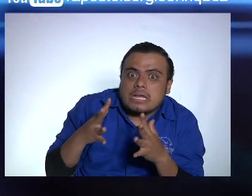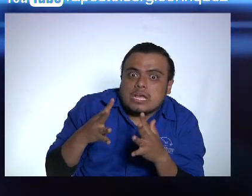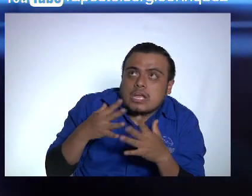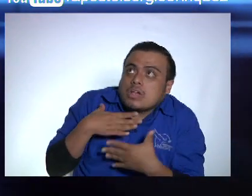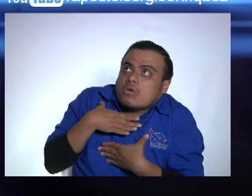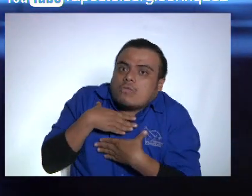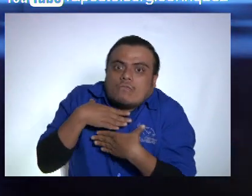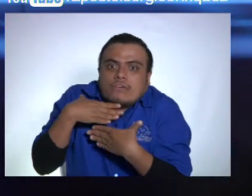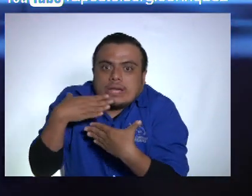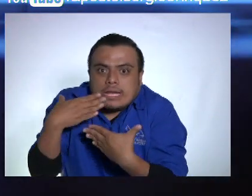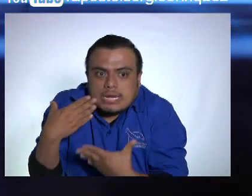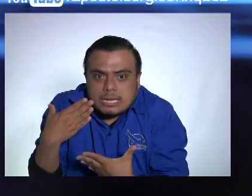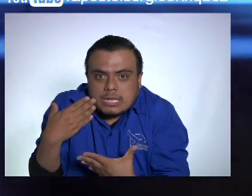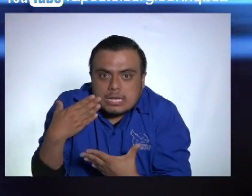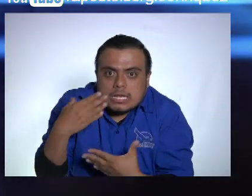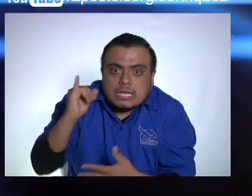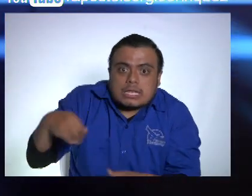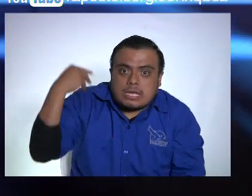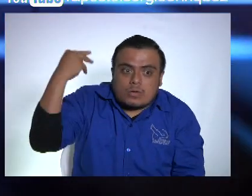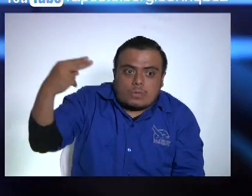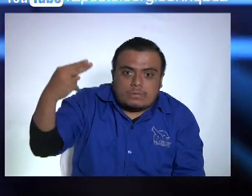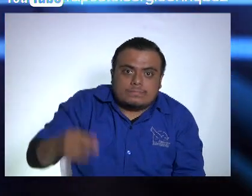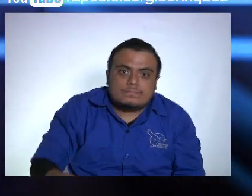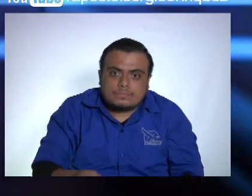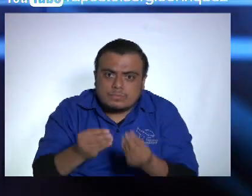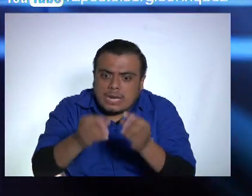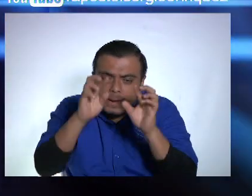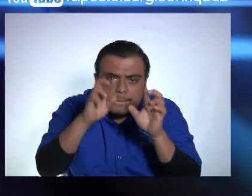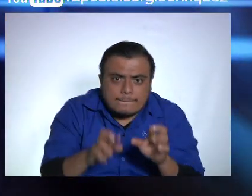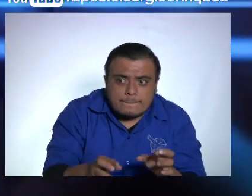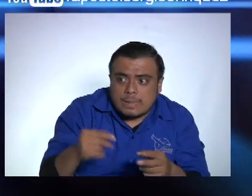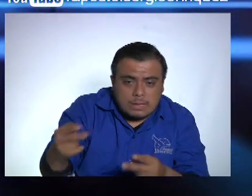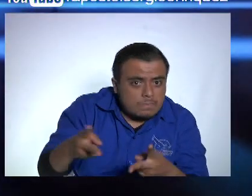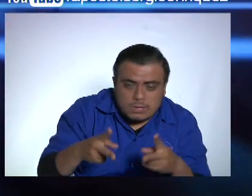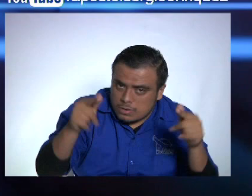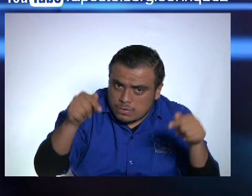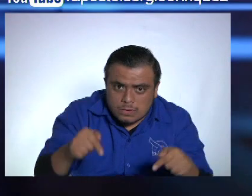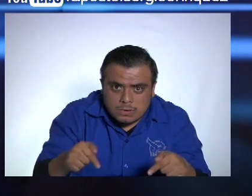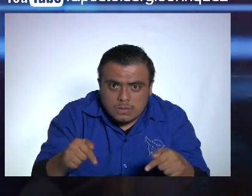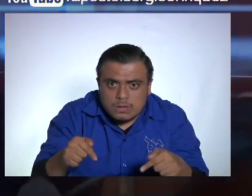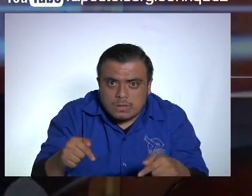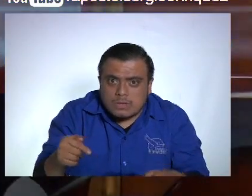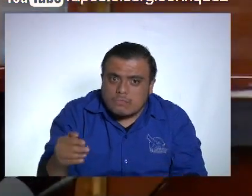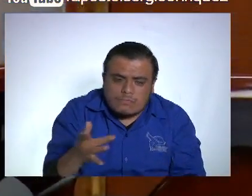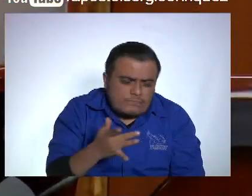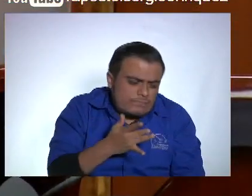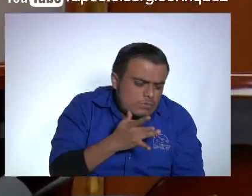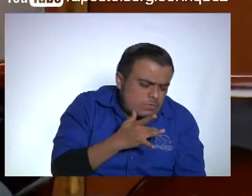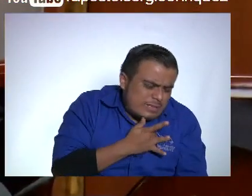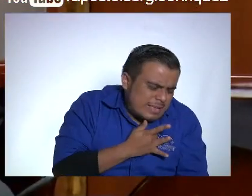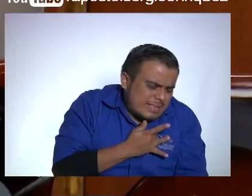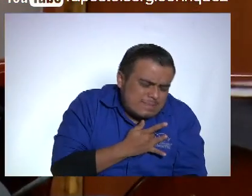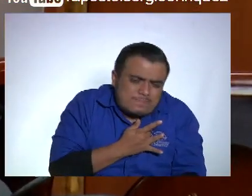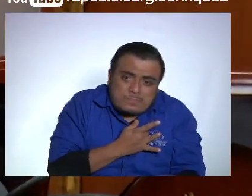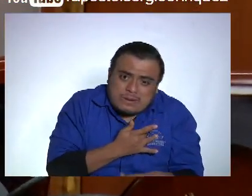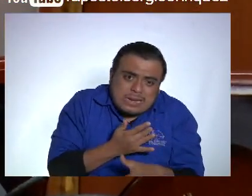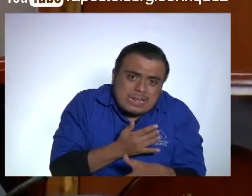Hermano, eso sucede en nuestras congregaciones. Hay mucha gente que vino el día de hoy y fue tocada por la alabanza y no saben por qué están